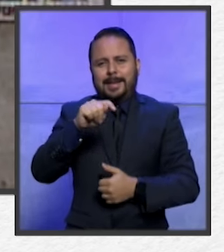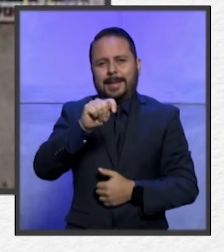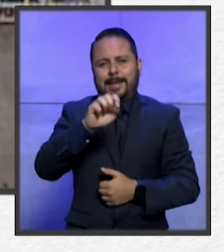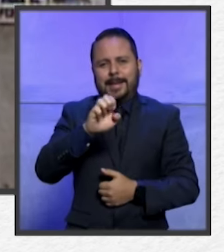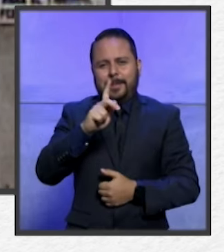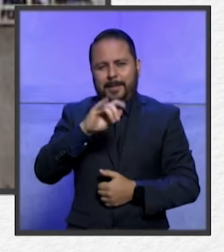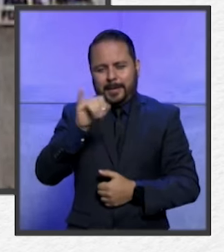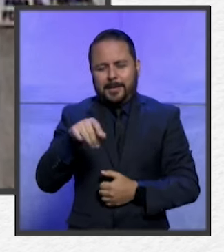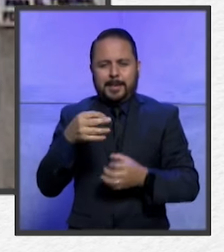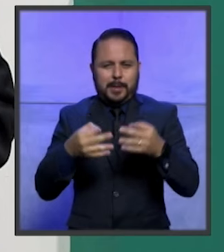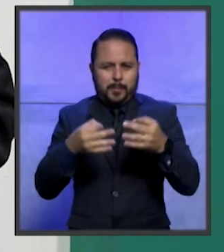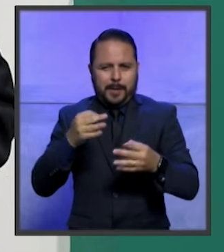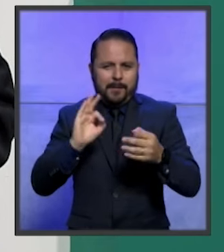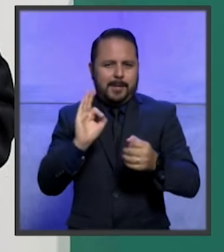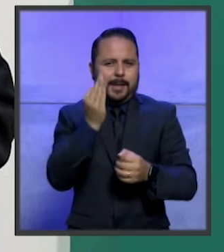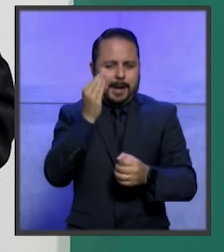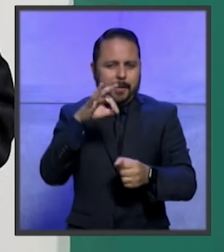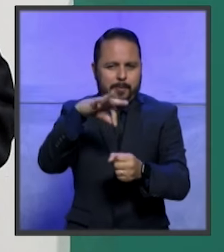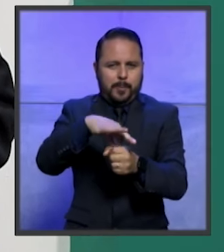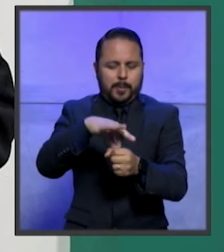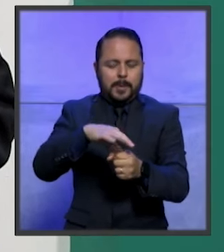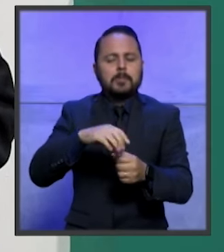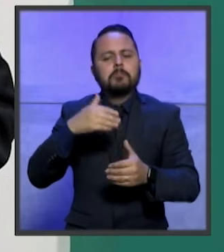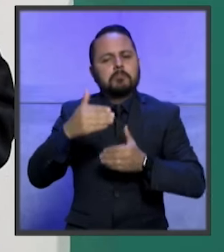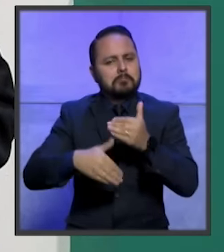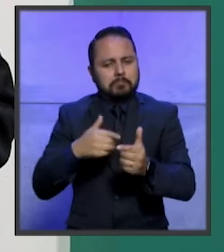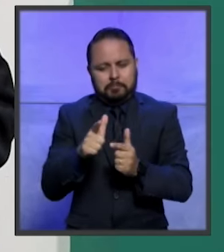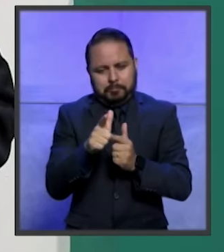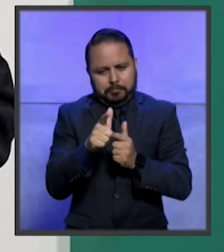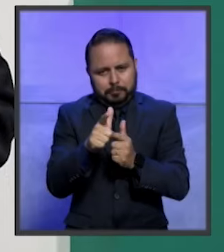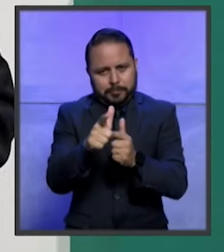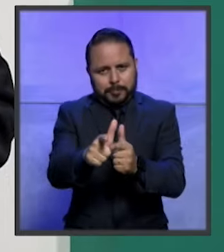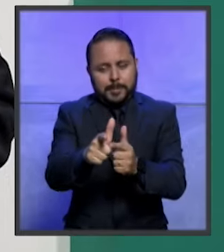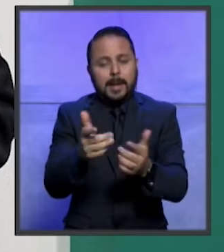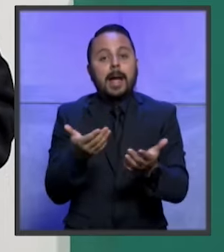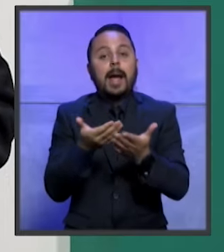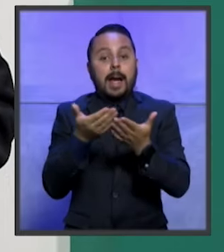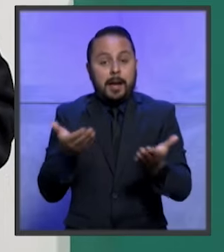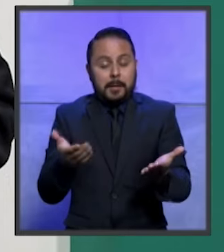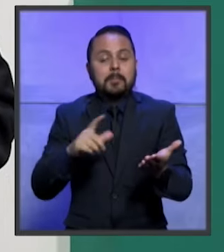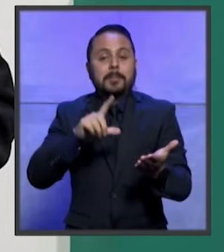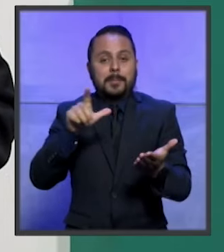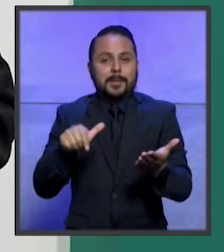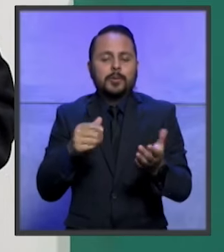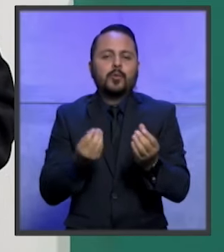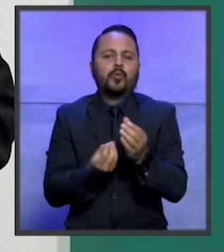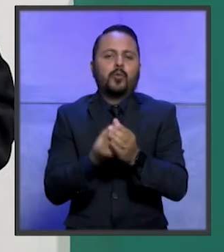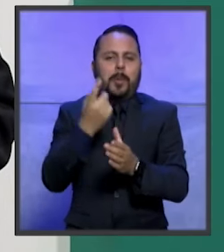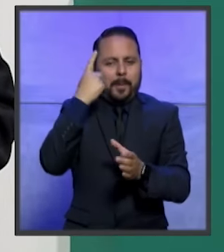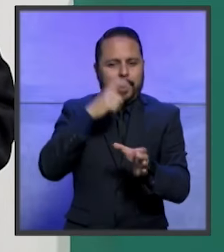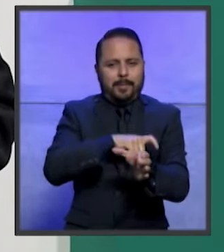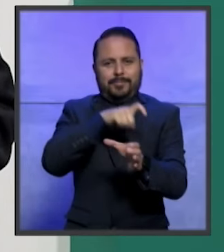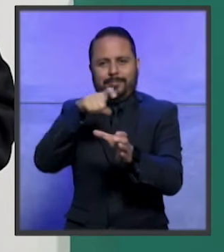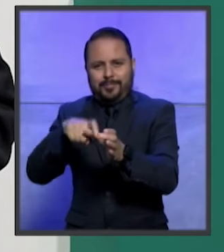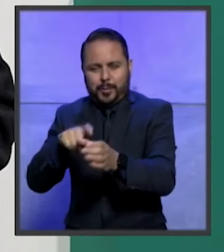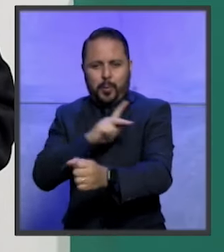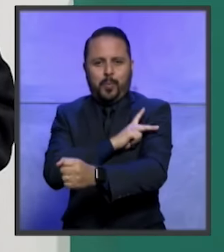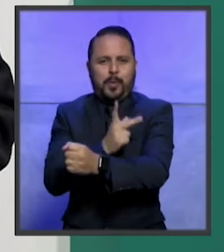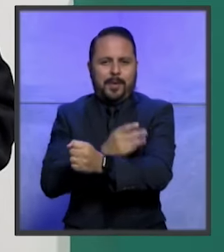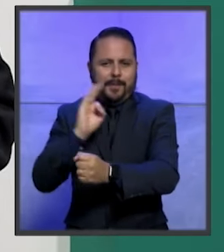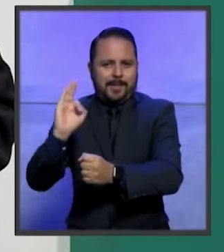tribunal federal electoral y después continué cuando ya se incorpora al poder judicial de la